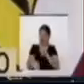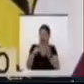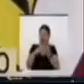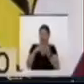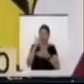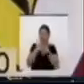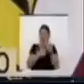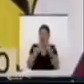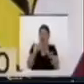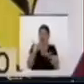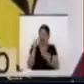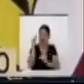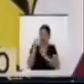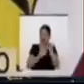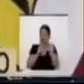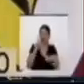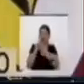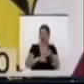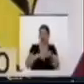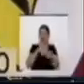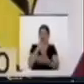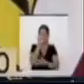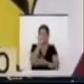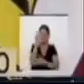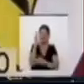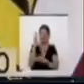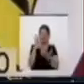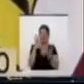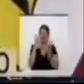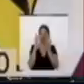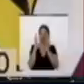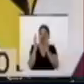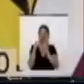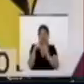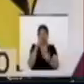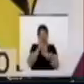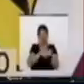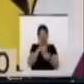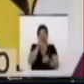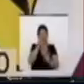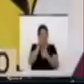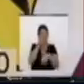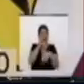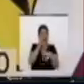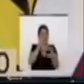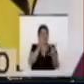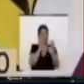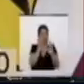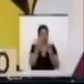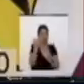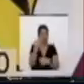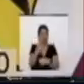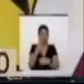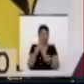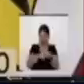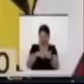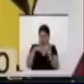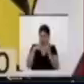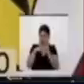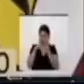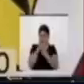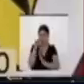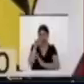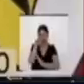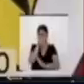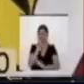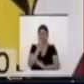ha devastado zonas que ni siquiera se han tocado para el trazo del tren. Yo nunca me opuse a la construcción del Tren Maya. Lo que siempre